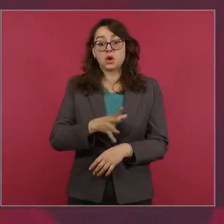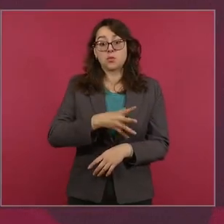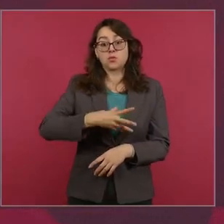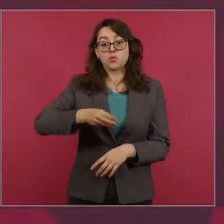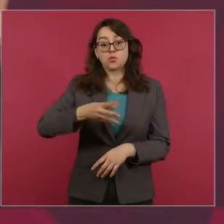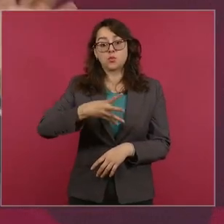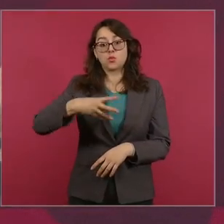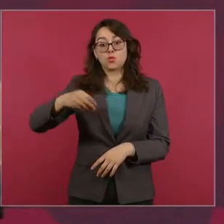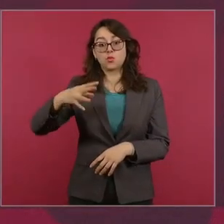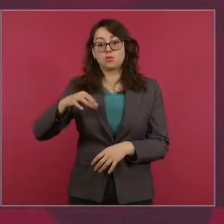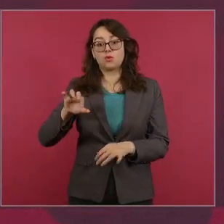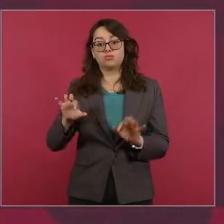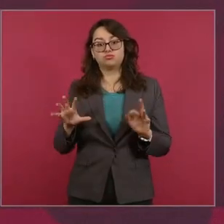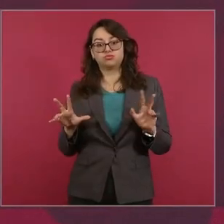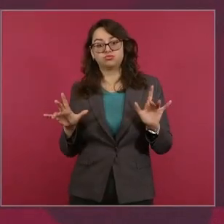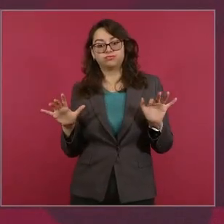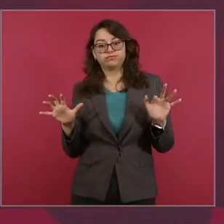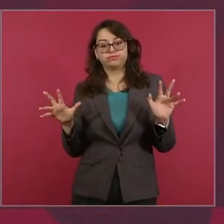estaban en todos lados,